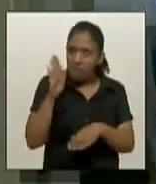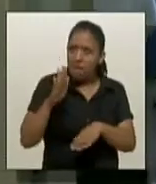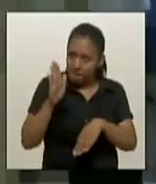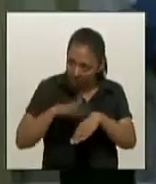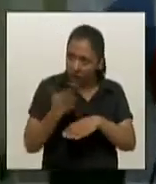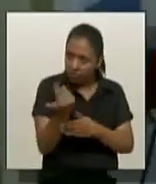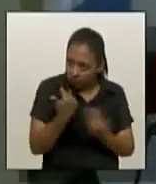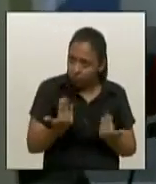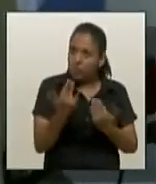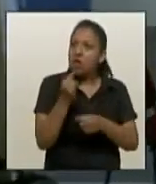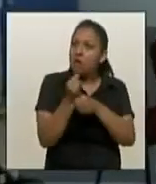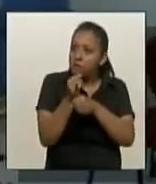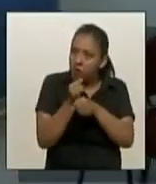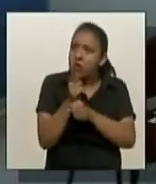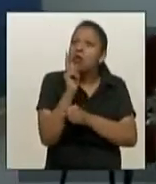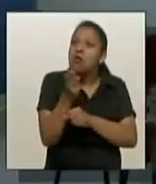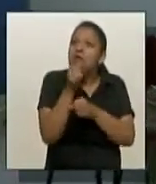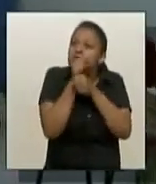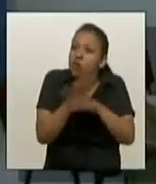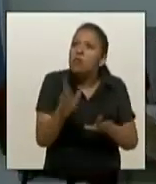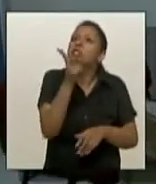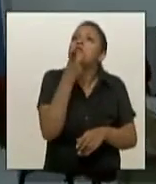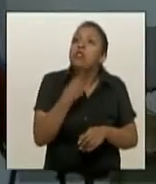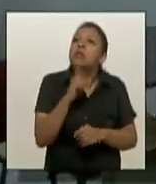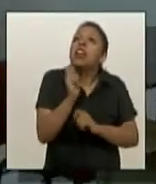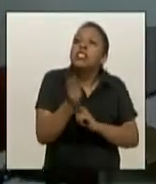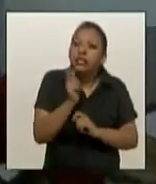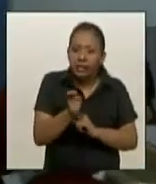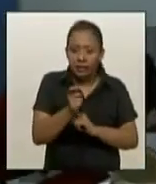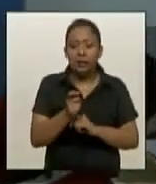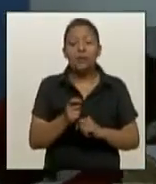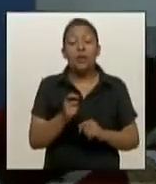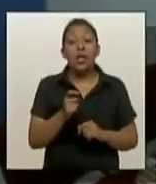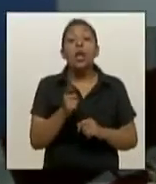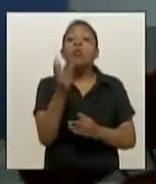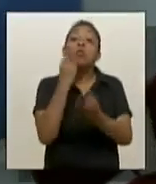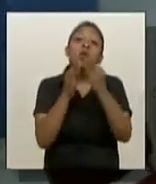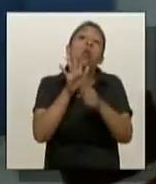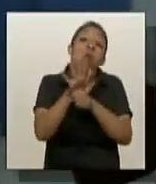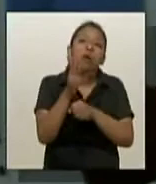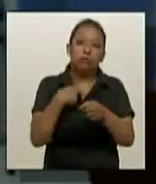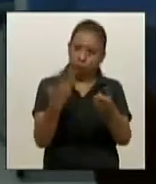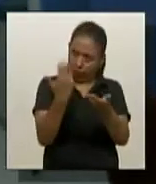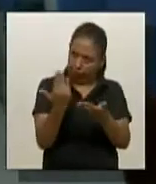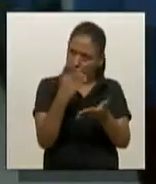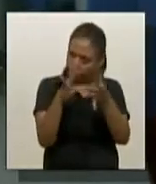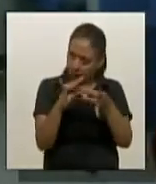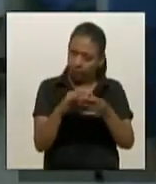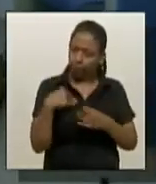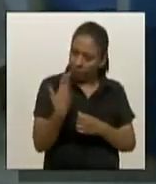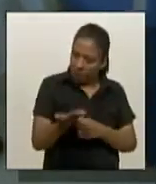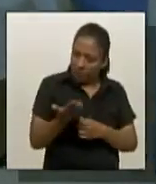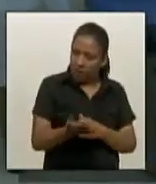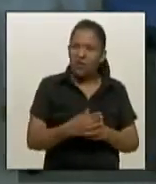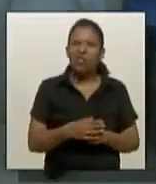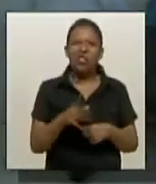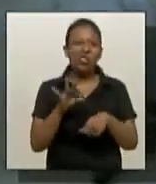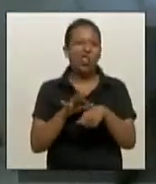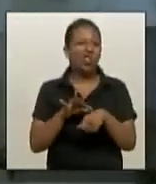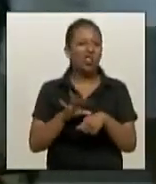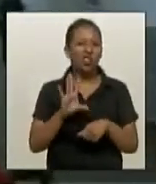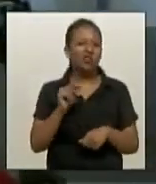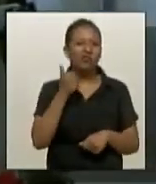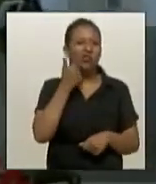exigen qué se les está dando y cuestionan si ese es el tratamiento que se les debe tomar. Entonces muchos médicos no